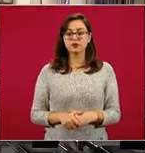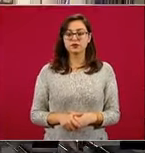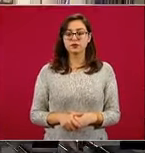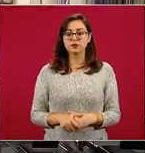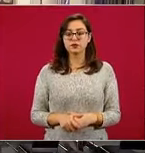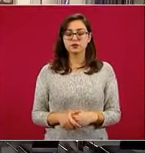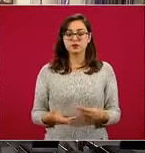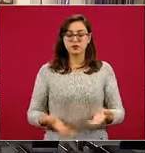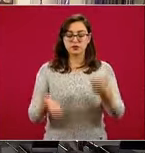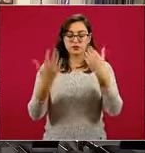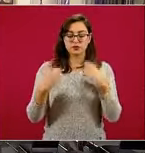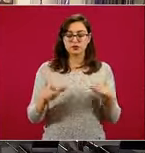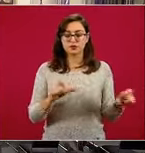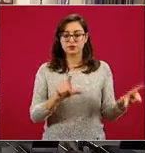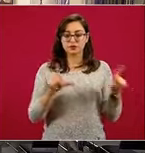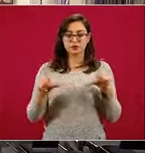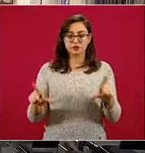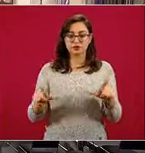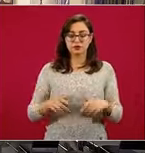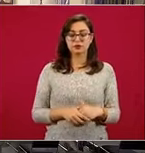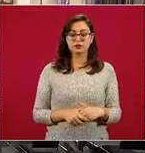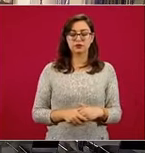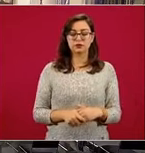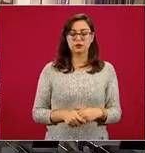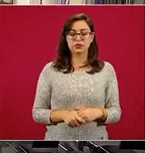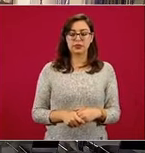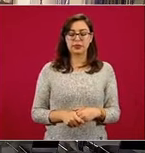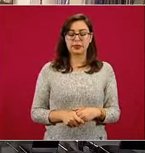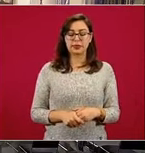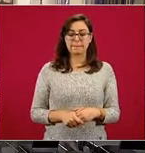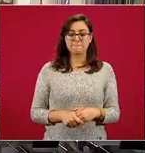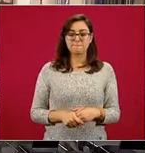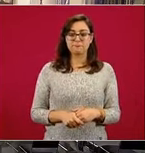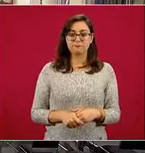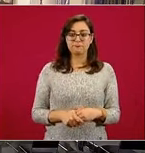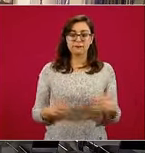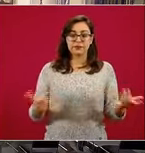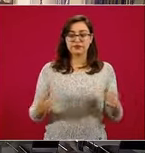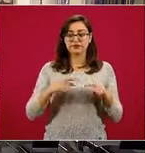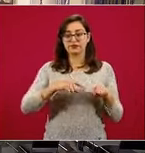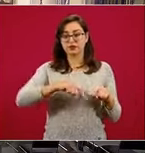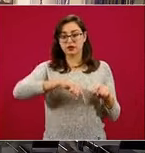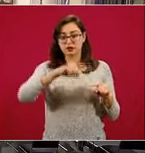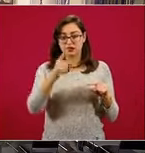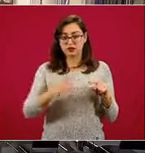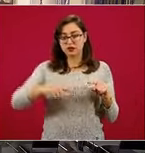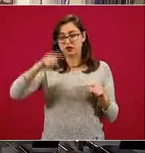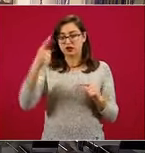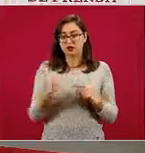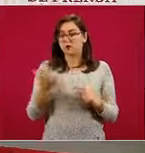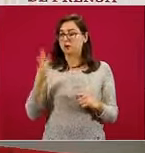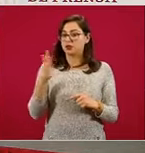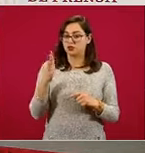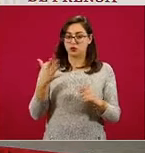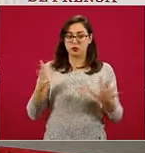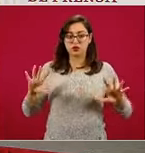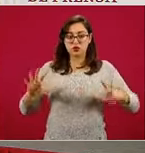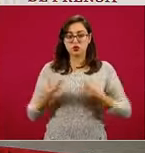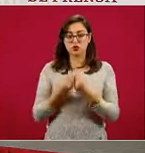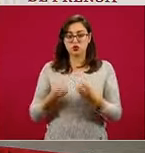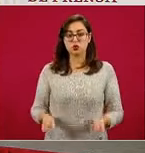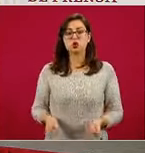siguiente diapositiva, volvemos a nuestra esperada y ya clásica curva de casos estimados, en donde